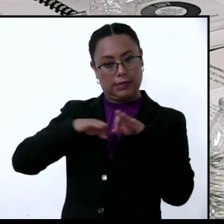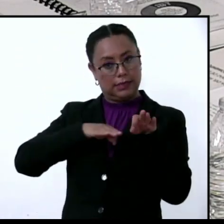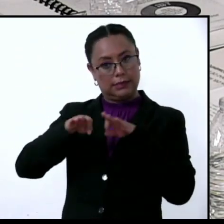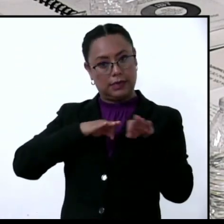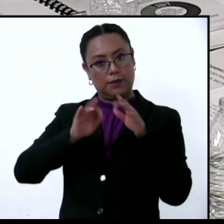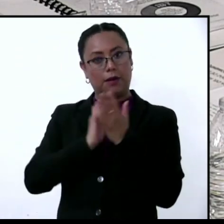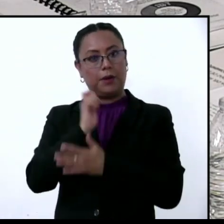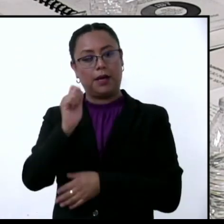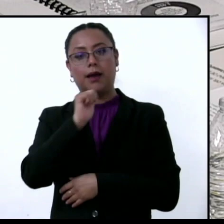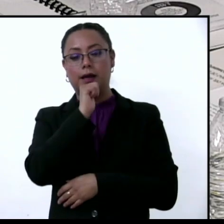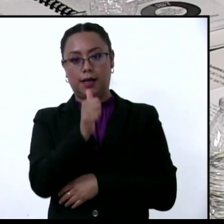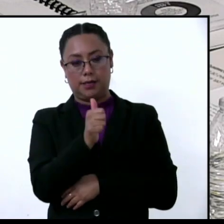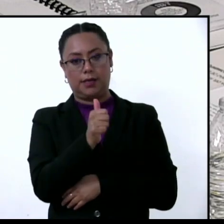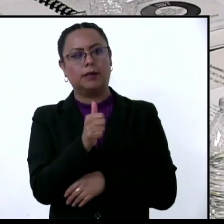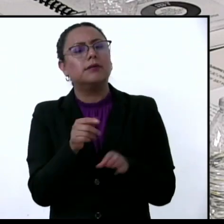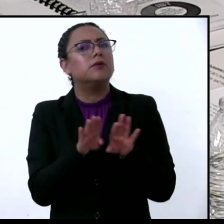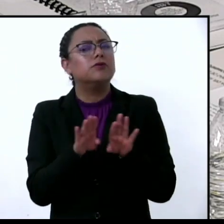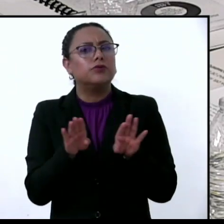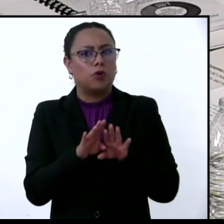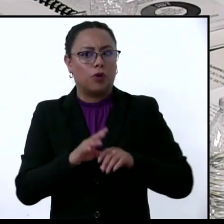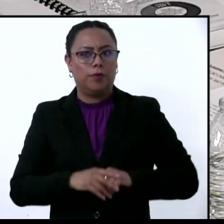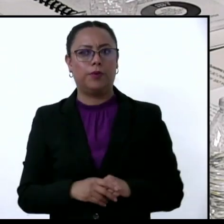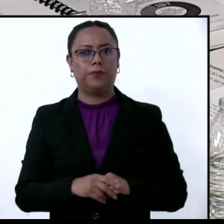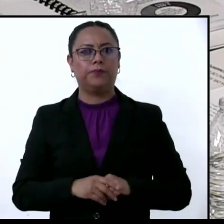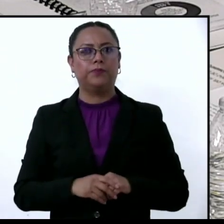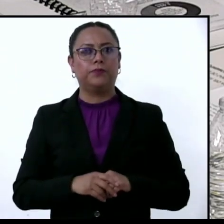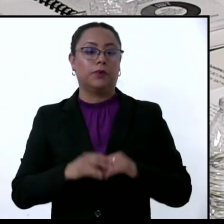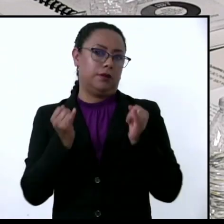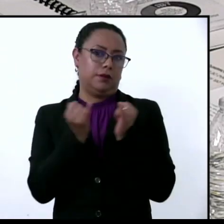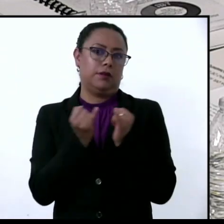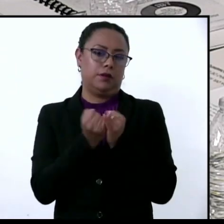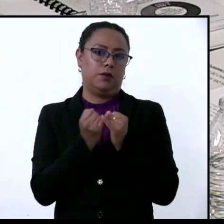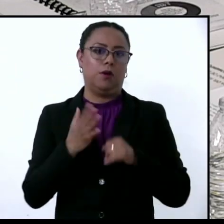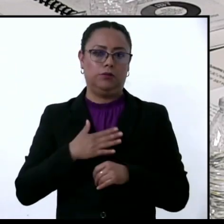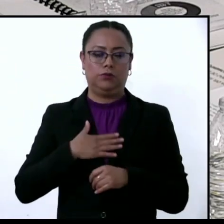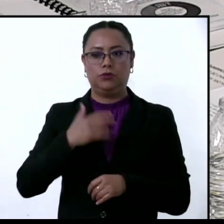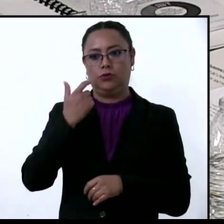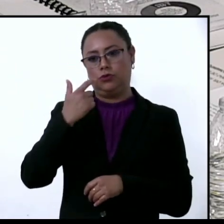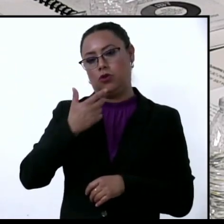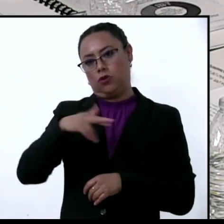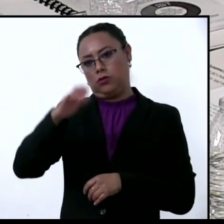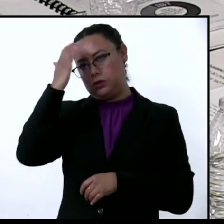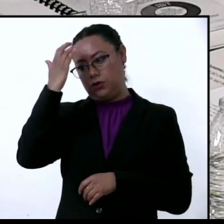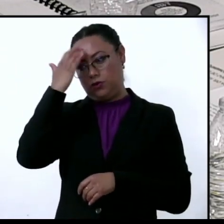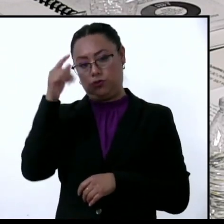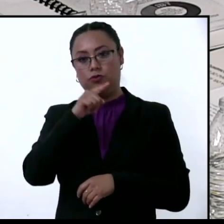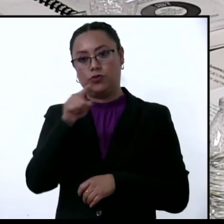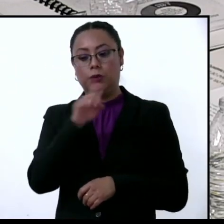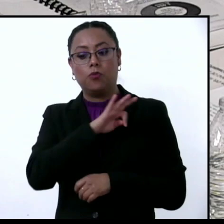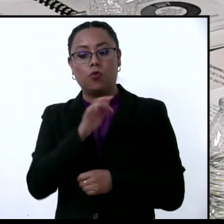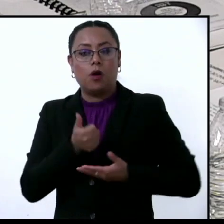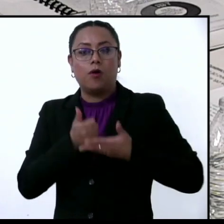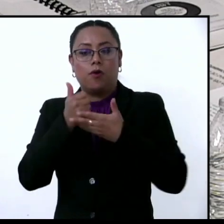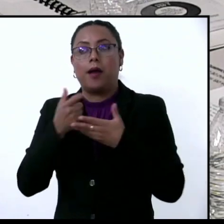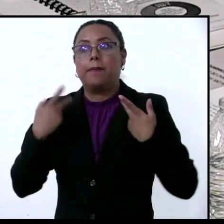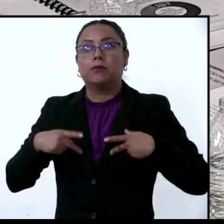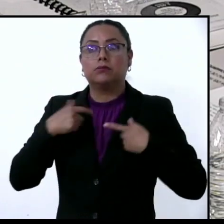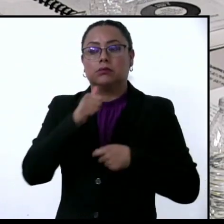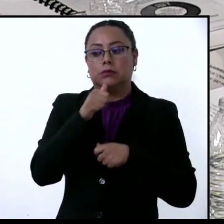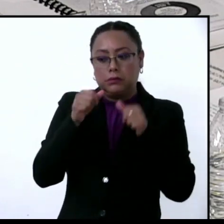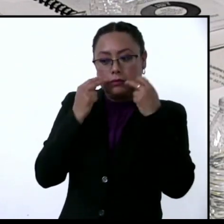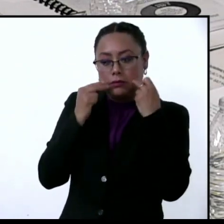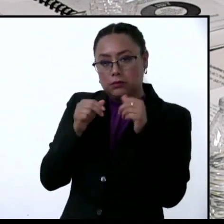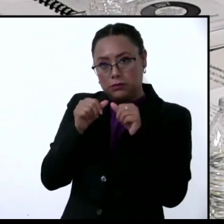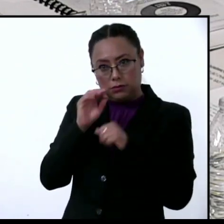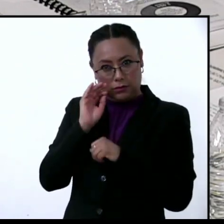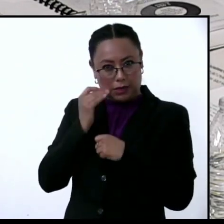no asalariadas? Así como, por supuesto, yo reconozco que también logró visibilizar y acompañar la